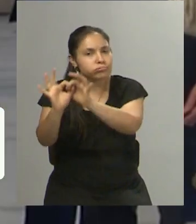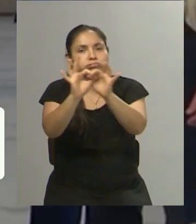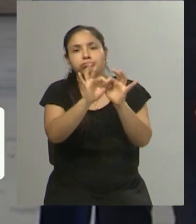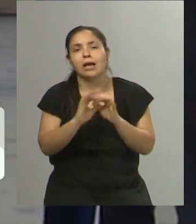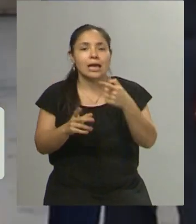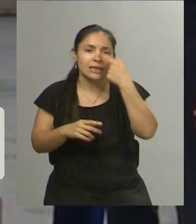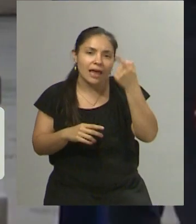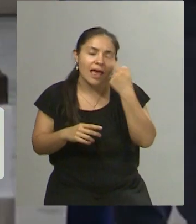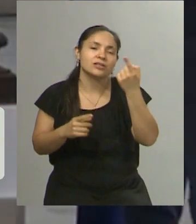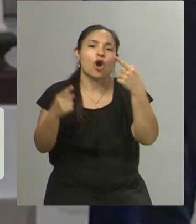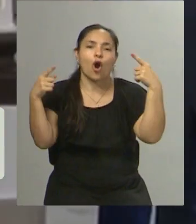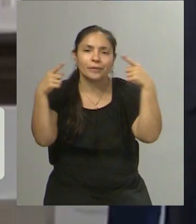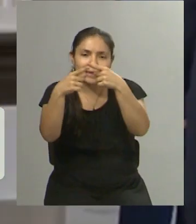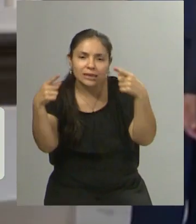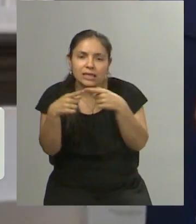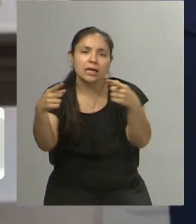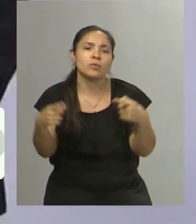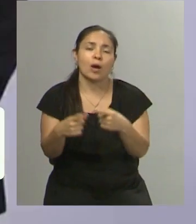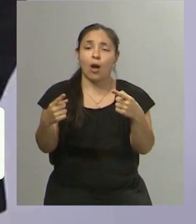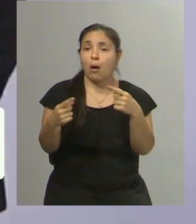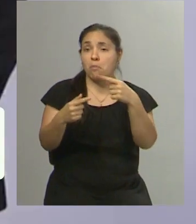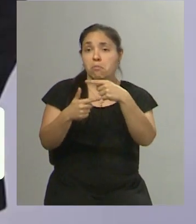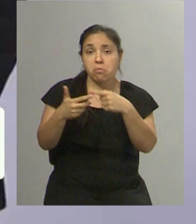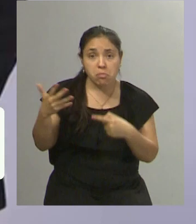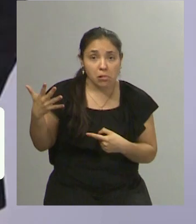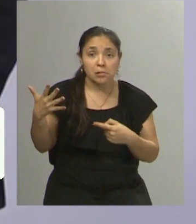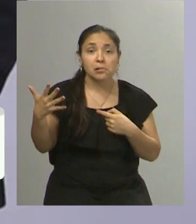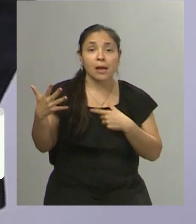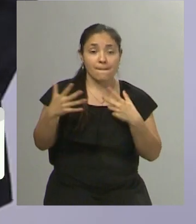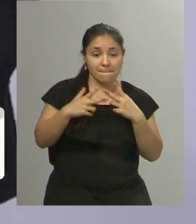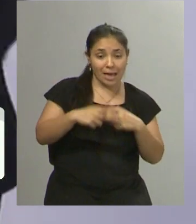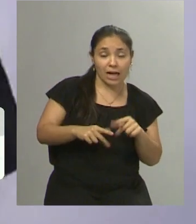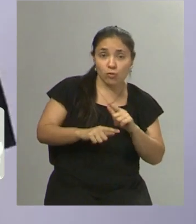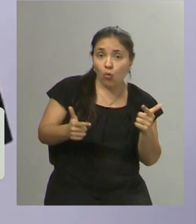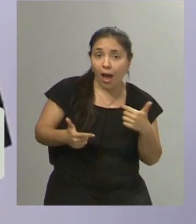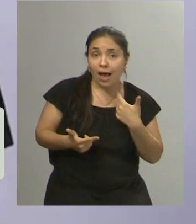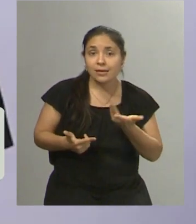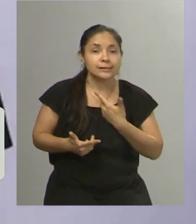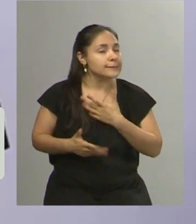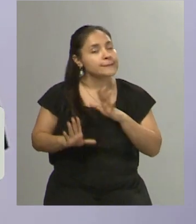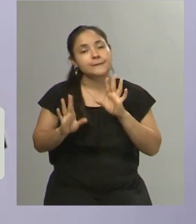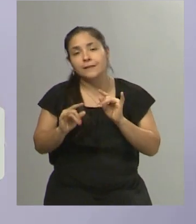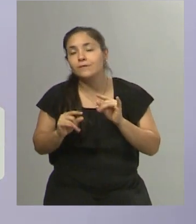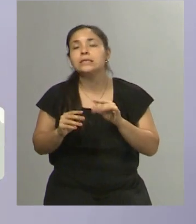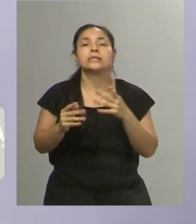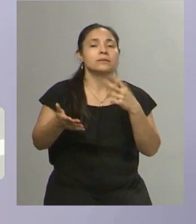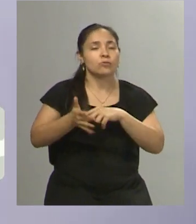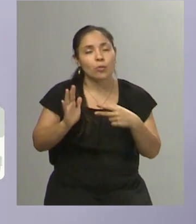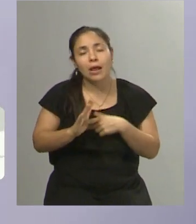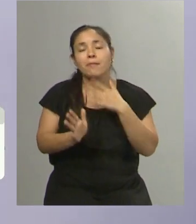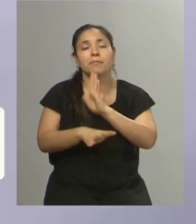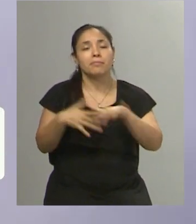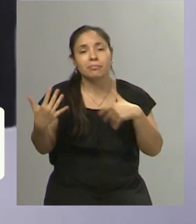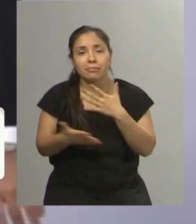intereses, objetivos y demás, vamos a tener continuamente dificultades y vamos a estar observando lo que